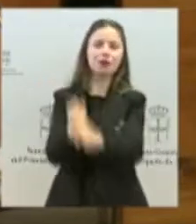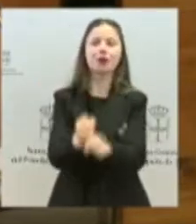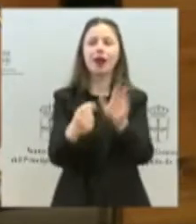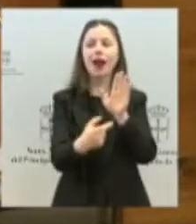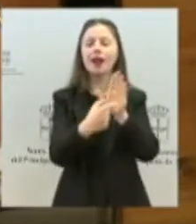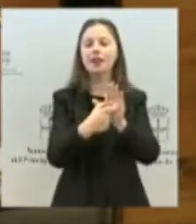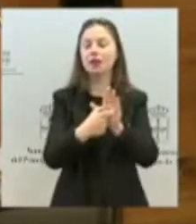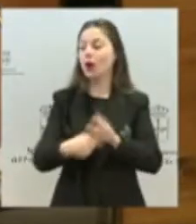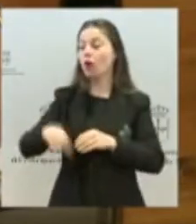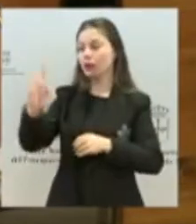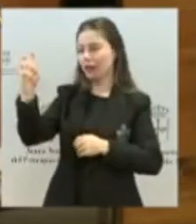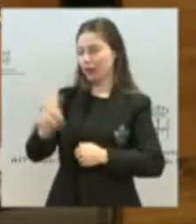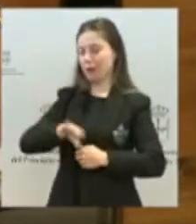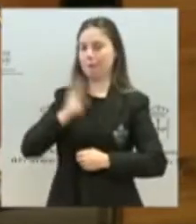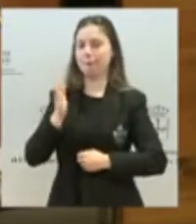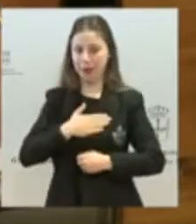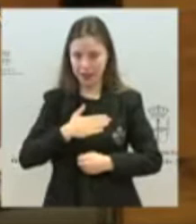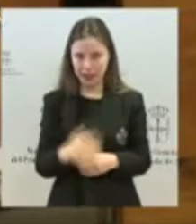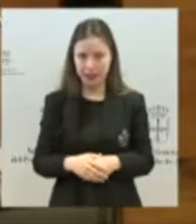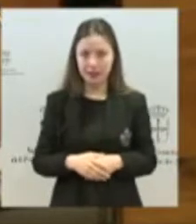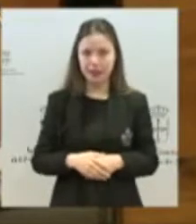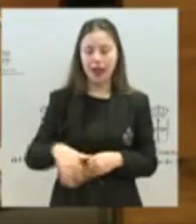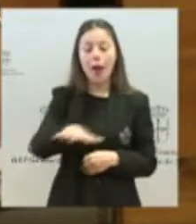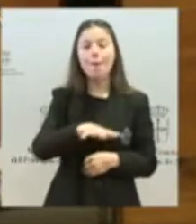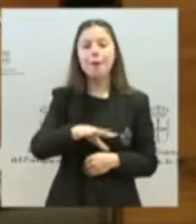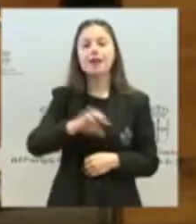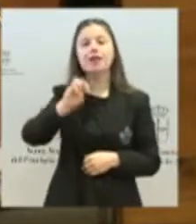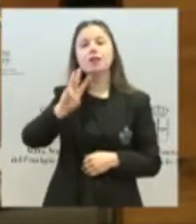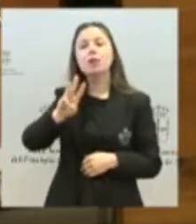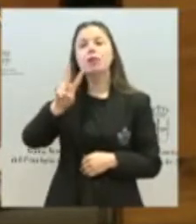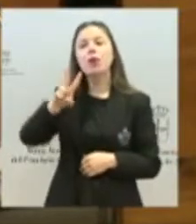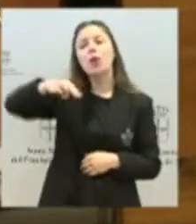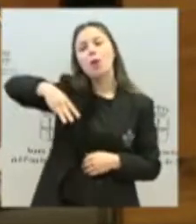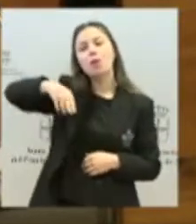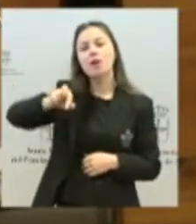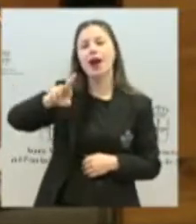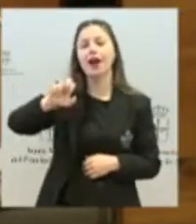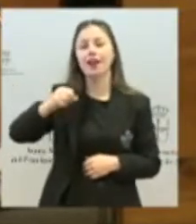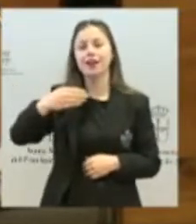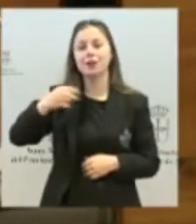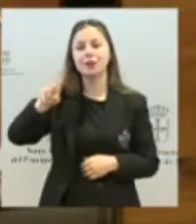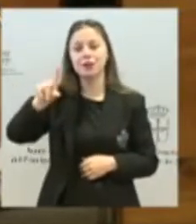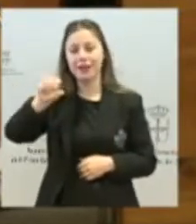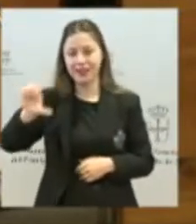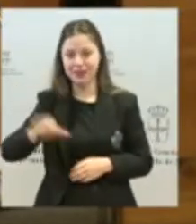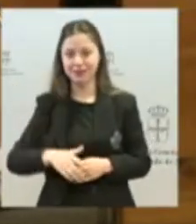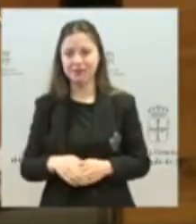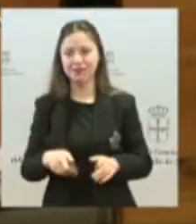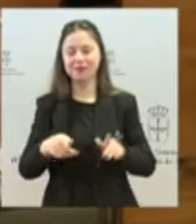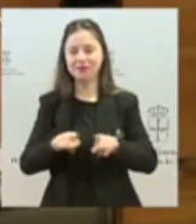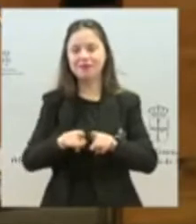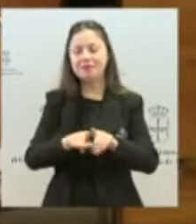que viven en la barriada minera de Pumarabule están habituadas al vuelva usted mañana. Aunque no llevan esperando 15 días,